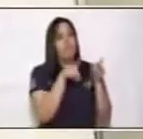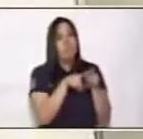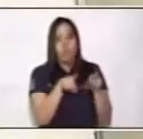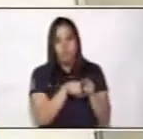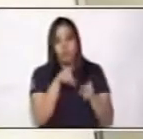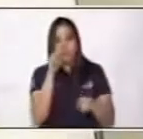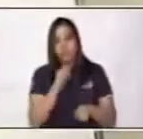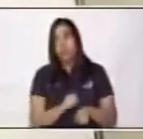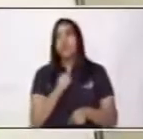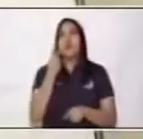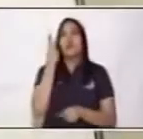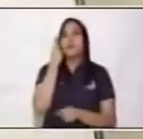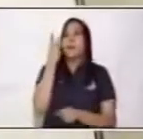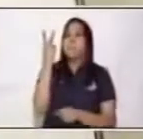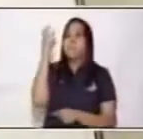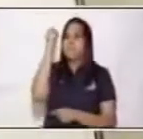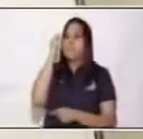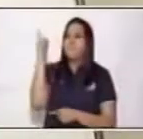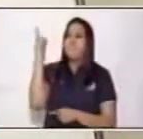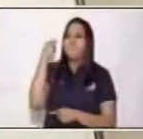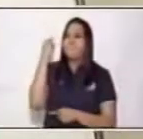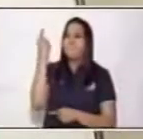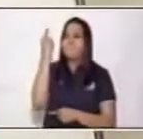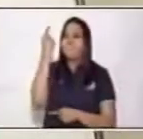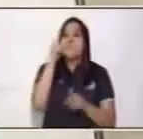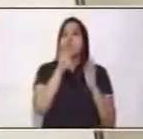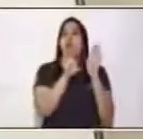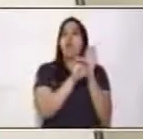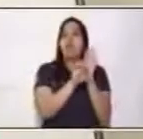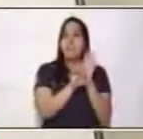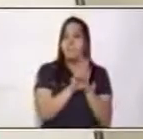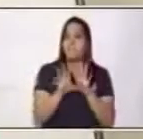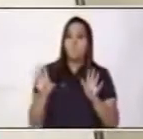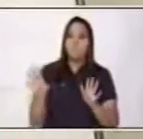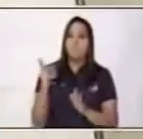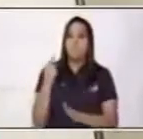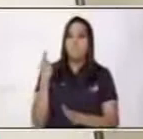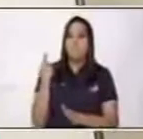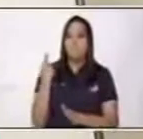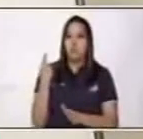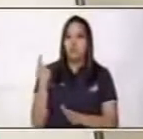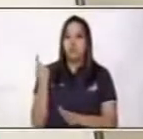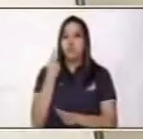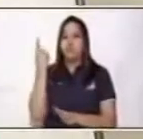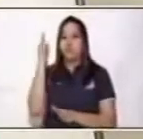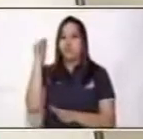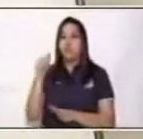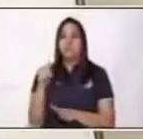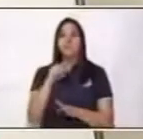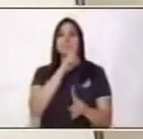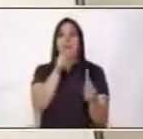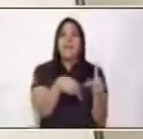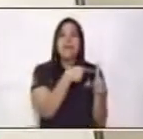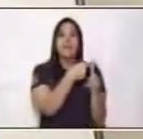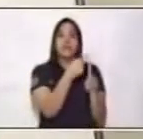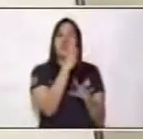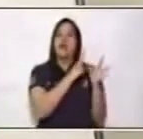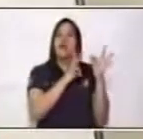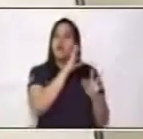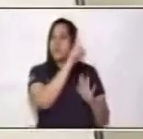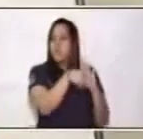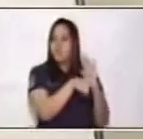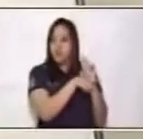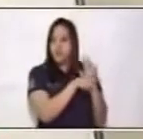Observemos dos ejemplos básicos, varios ejemplos básicos de la suma o diferencia de cubos